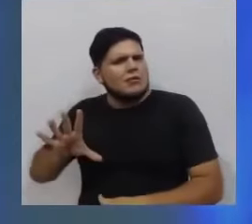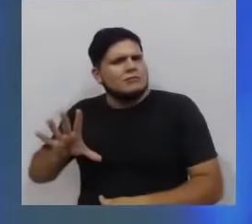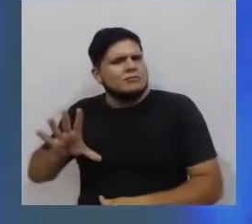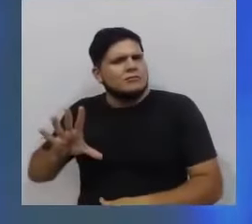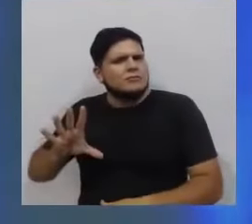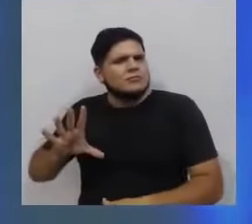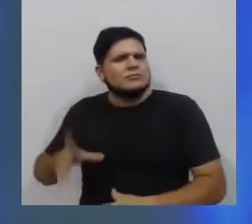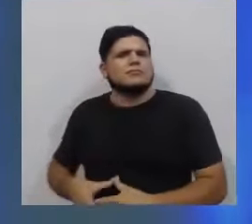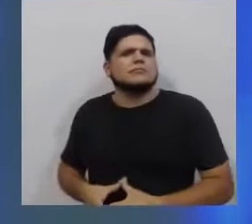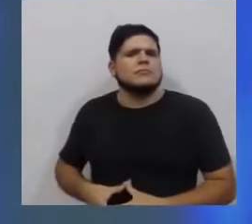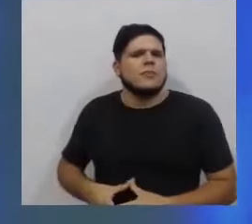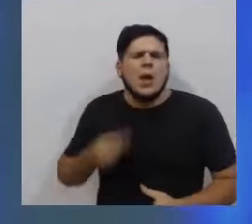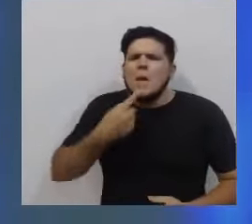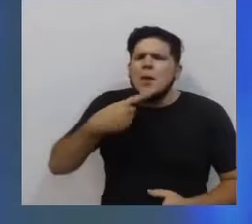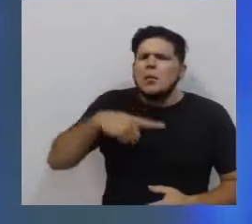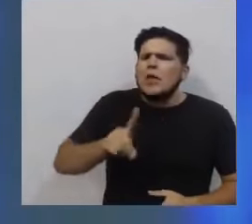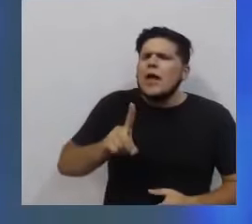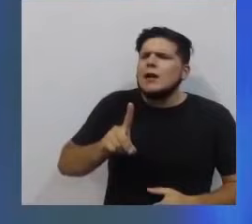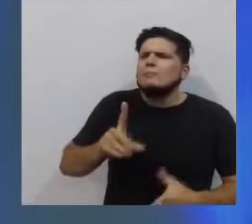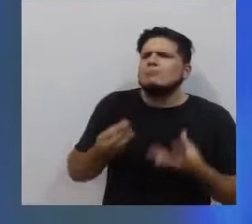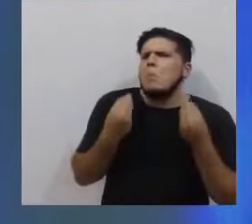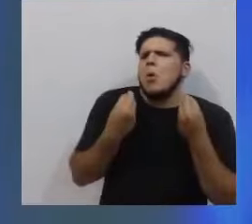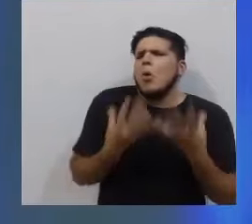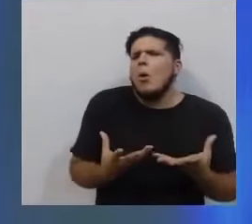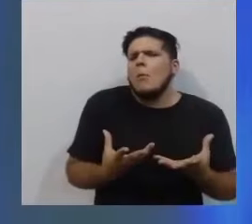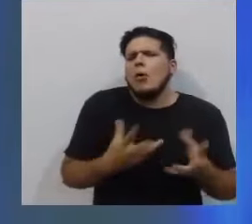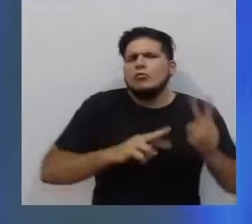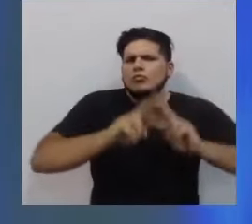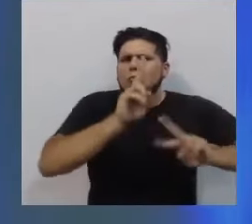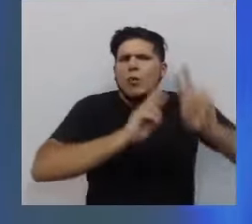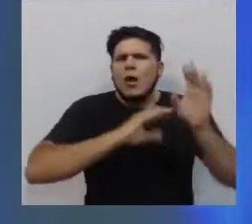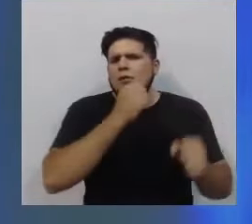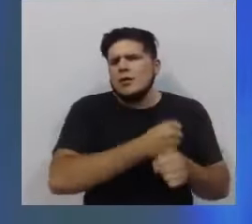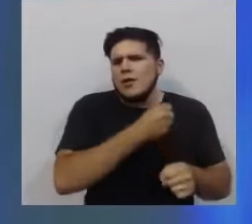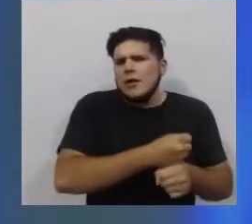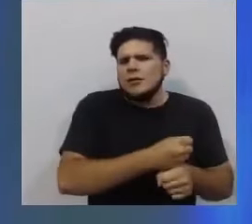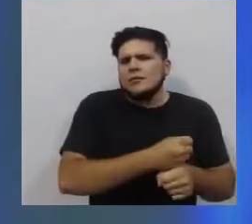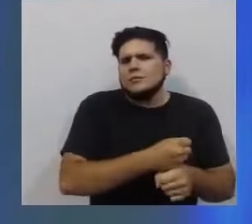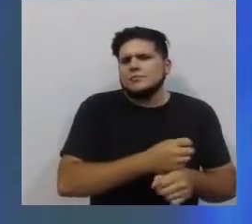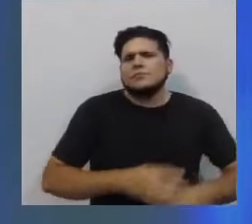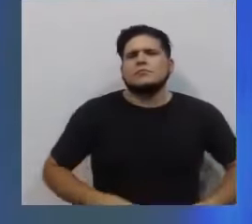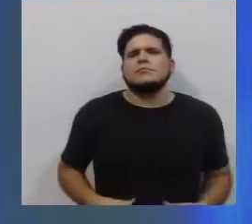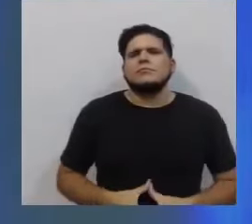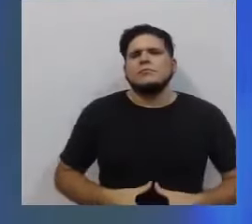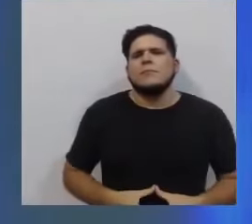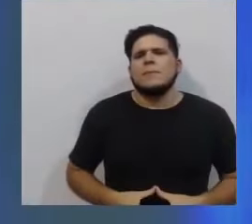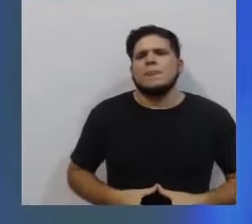le dan a dios el primer lugar siempre en las cosas pequeñas medianas y grandes